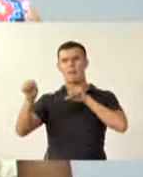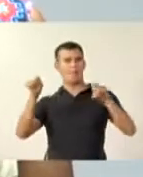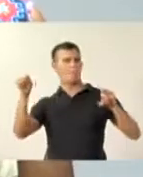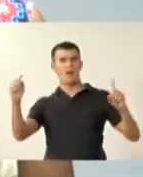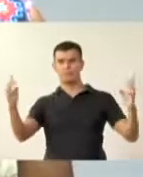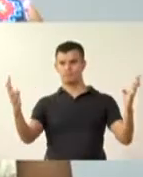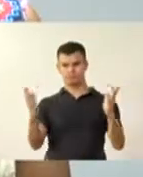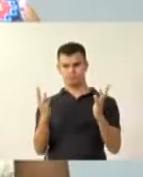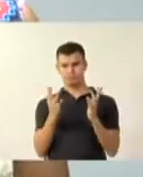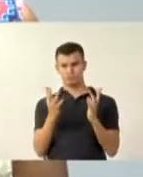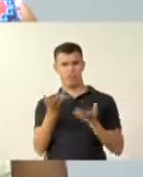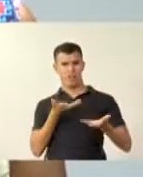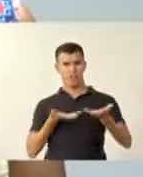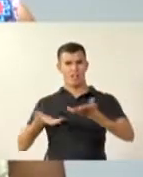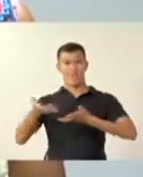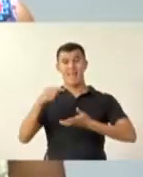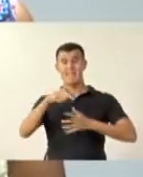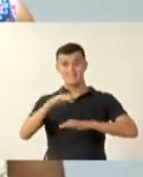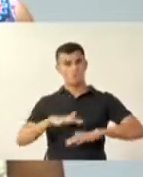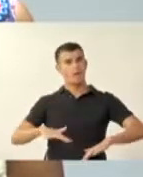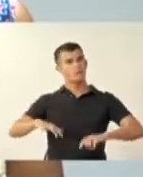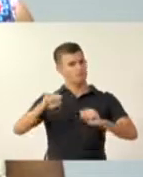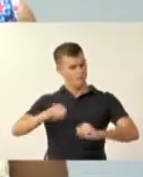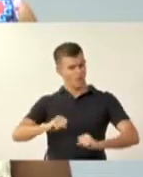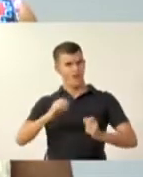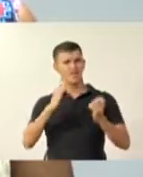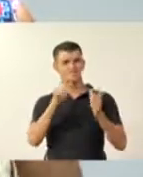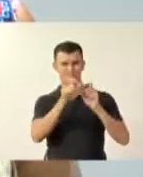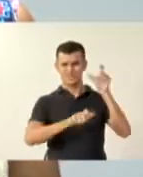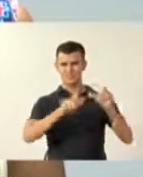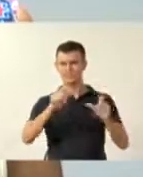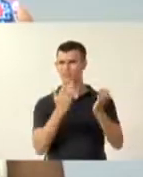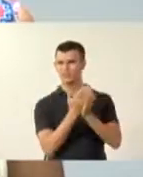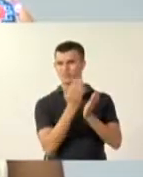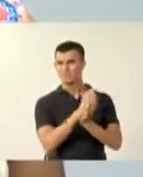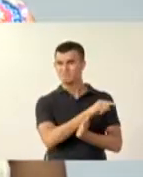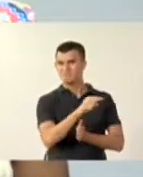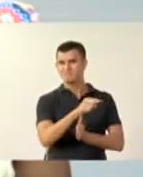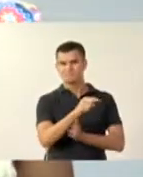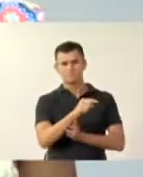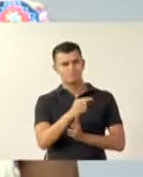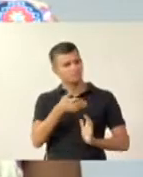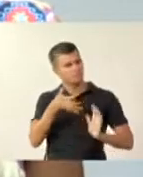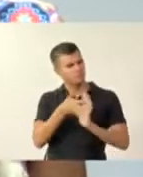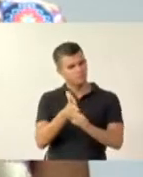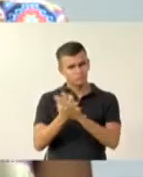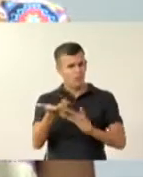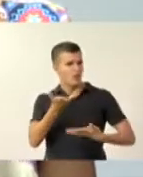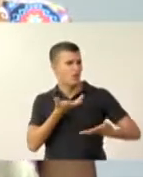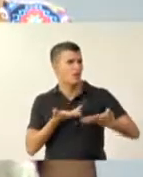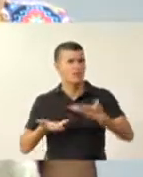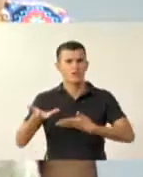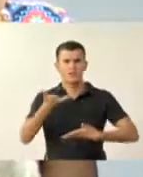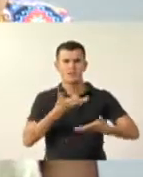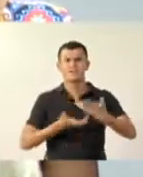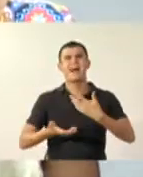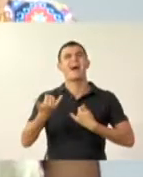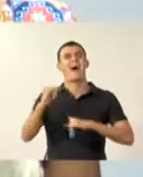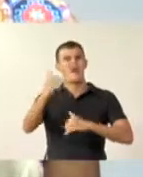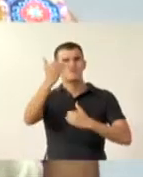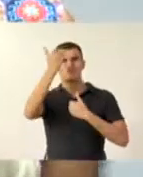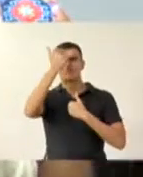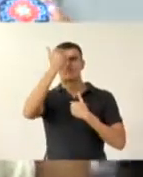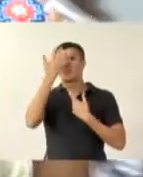es un espacio que le permite a los estudiantes afianzar un poco más el concepto desde la perspectiva del trabajo social